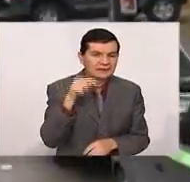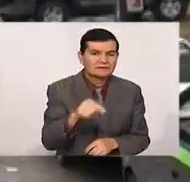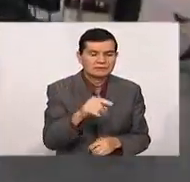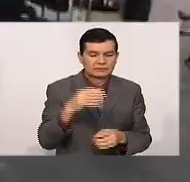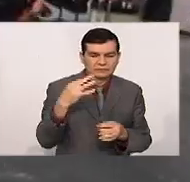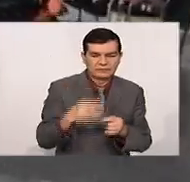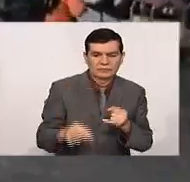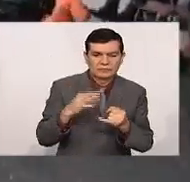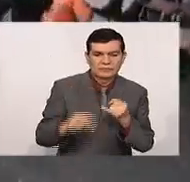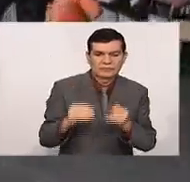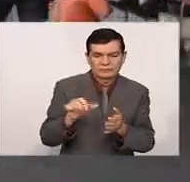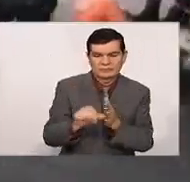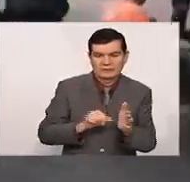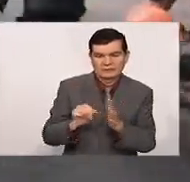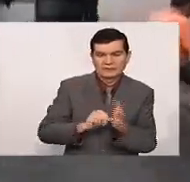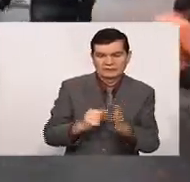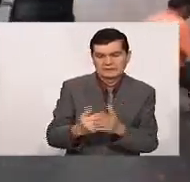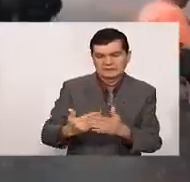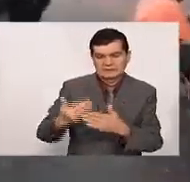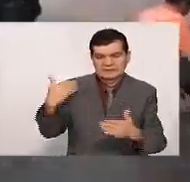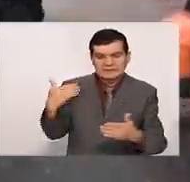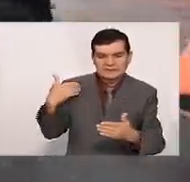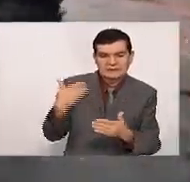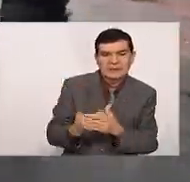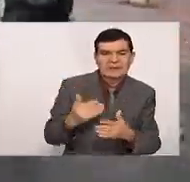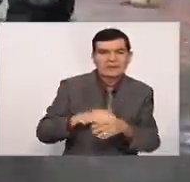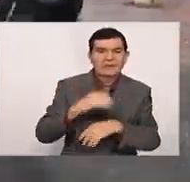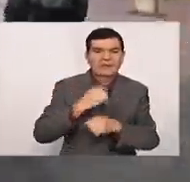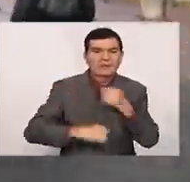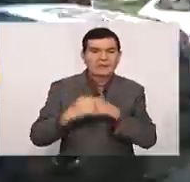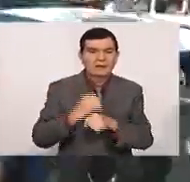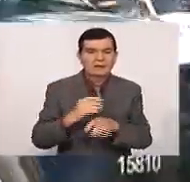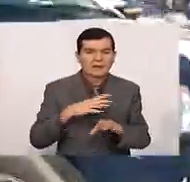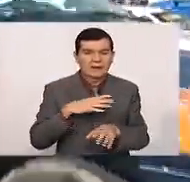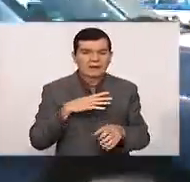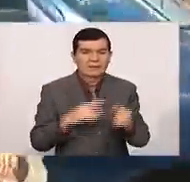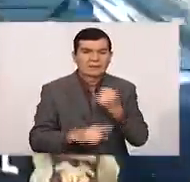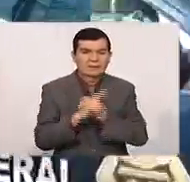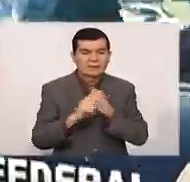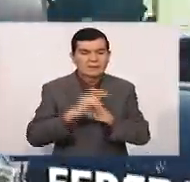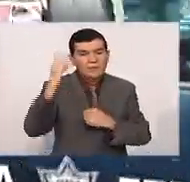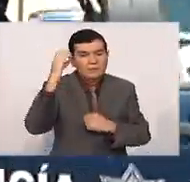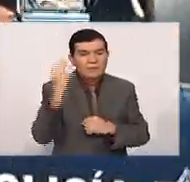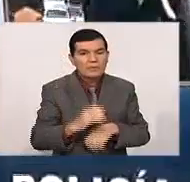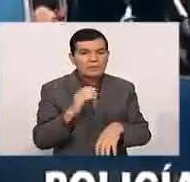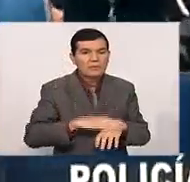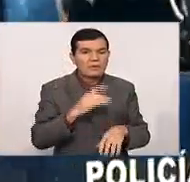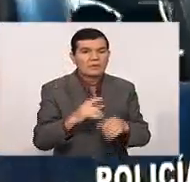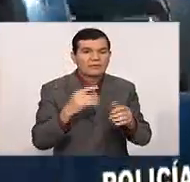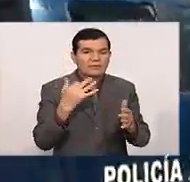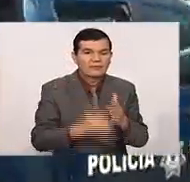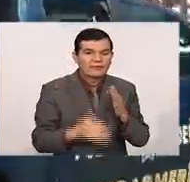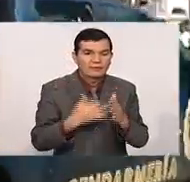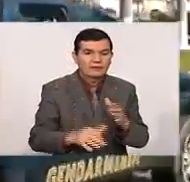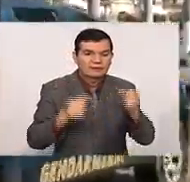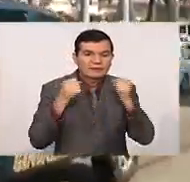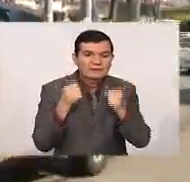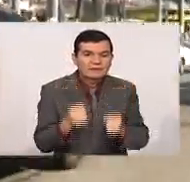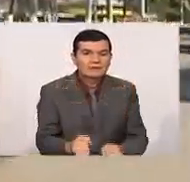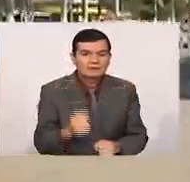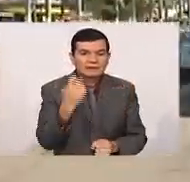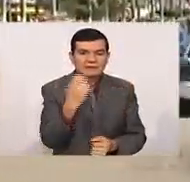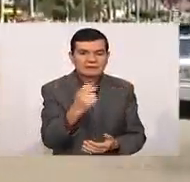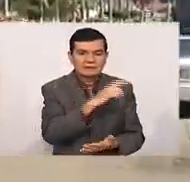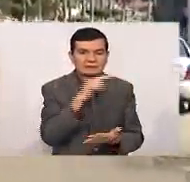los últimos meses, en los últimos años, se han visto afectados muy fuerte por una ola de inseguridad en